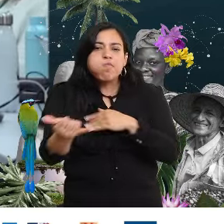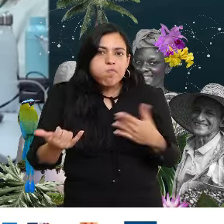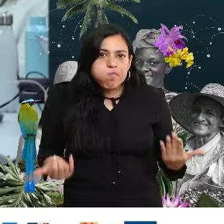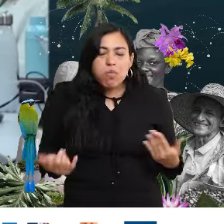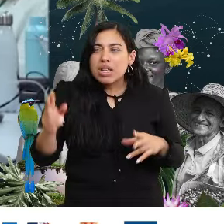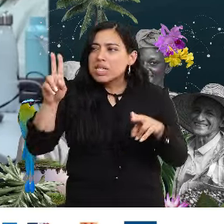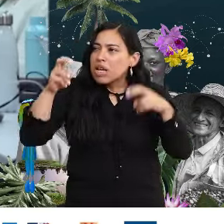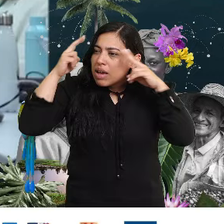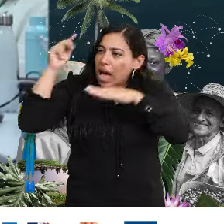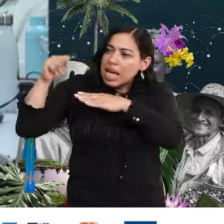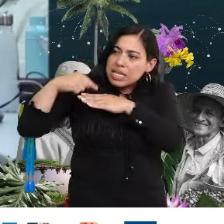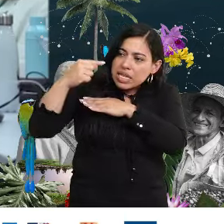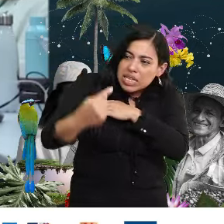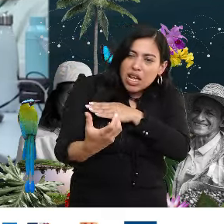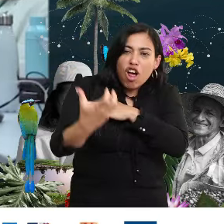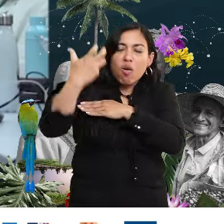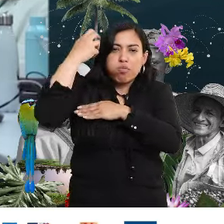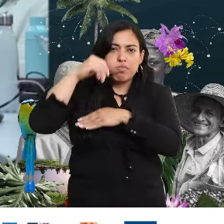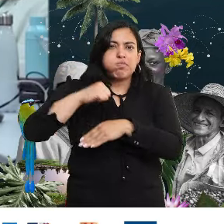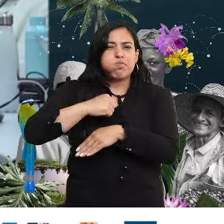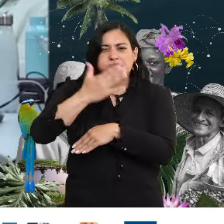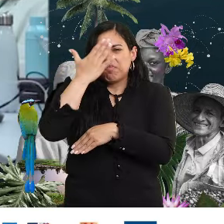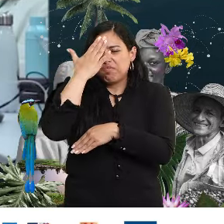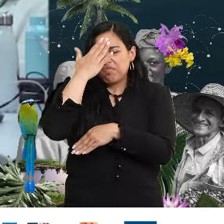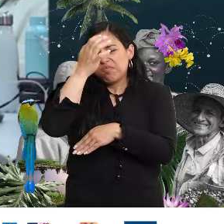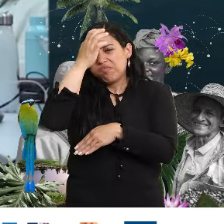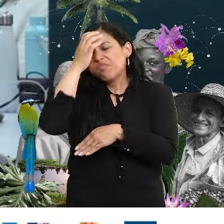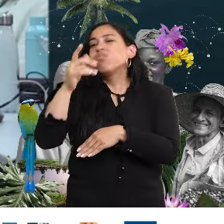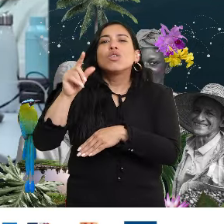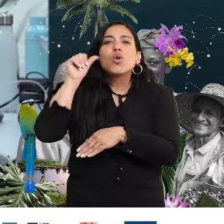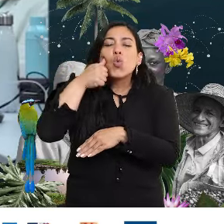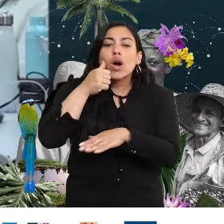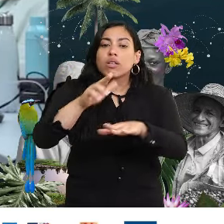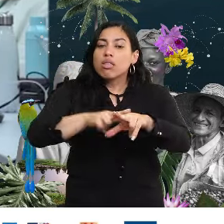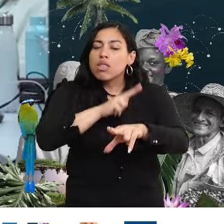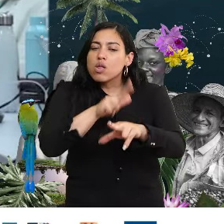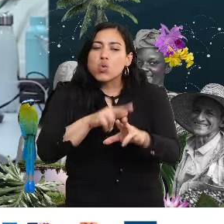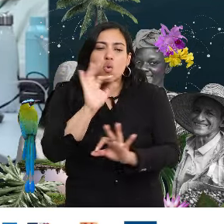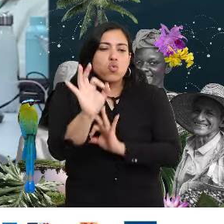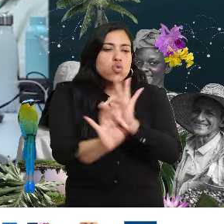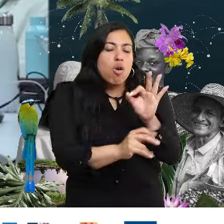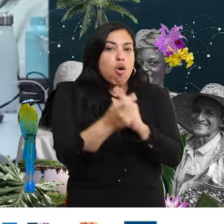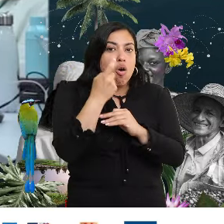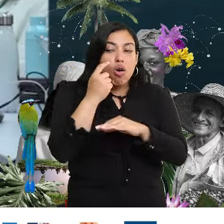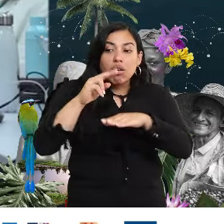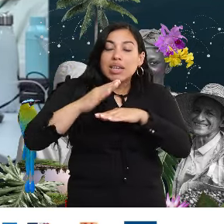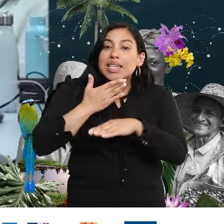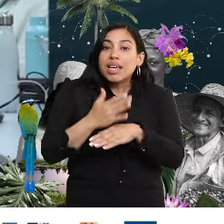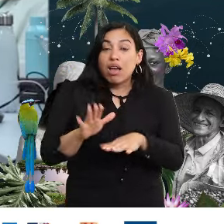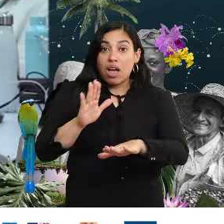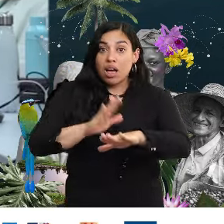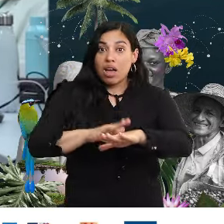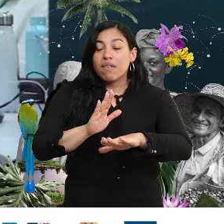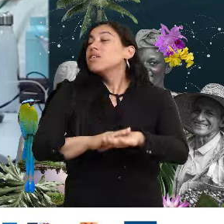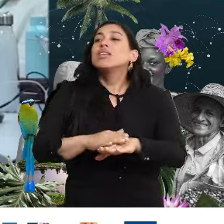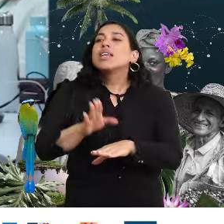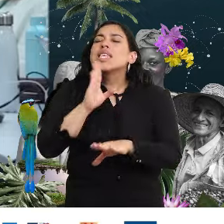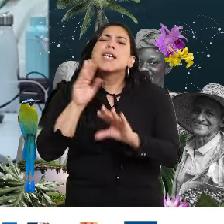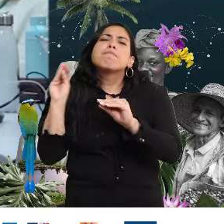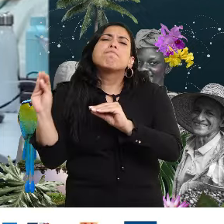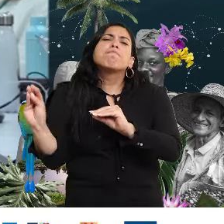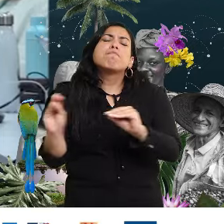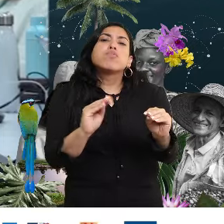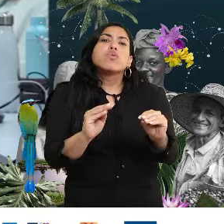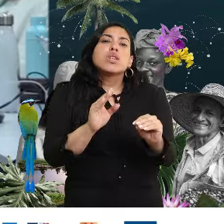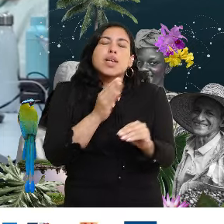saberes ancestrales, aquellos que nos han enseñado el cuidado de la naturaleza. Nadie puede enseñar más